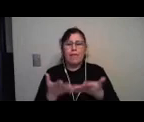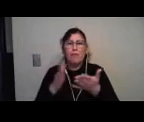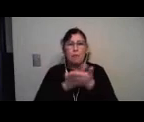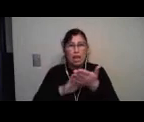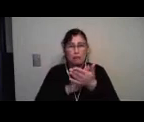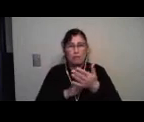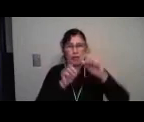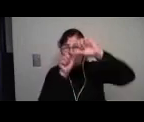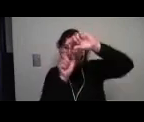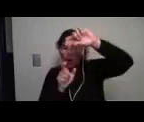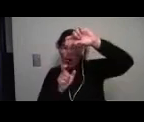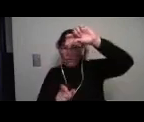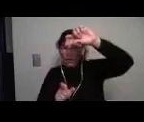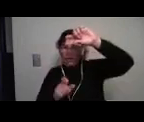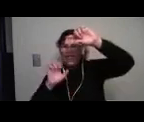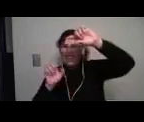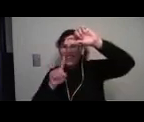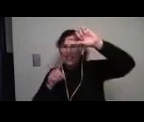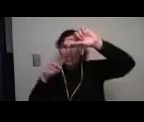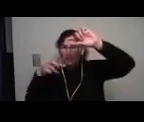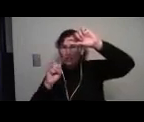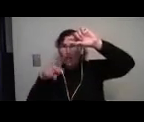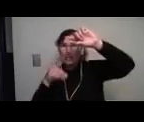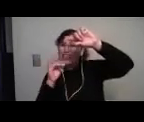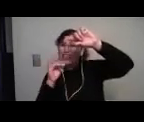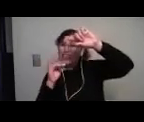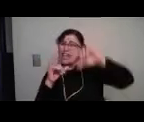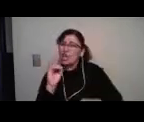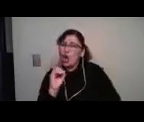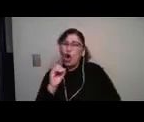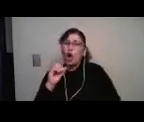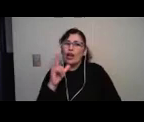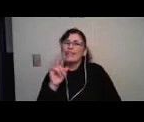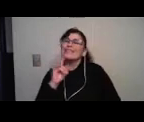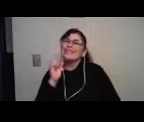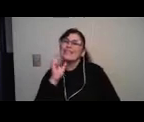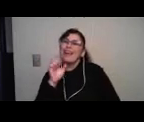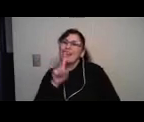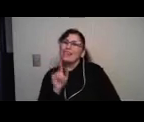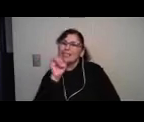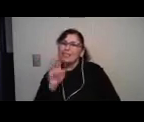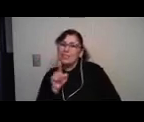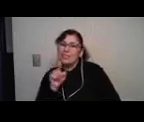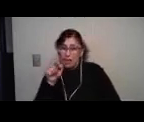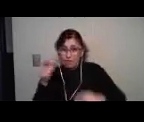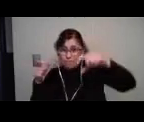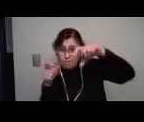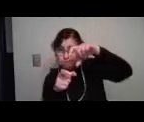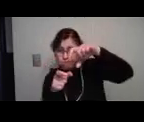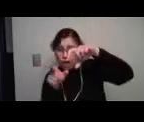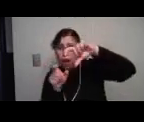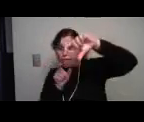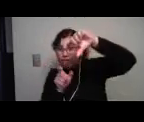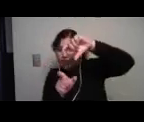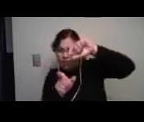columna, que se le llama espondilolistesis, ¿cierto? Cuando un cuerpo vertebral, como ven acá, ¿cierto?